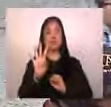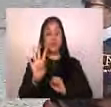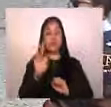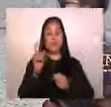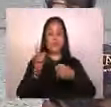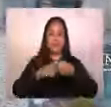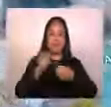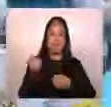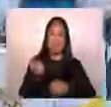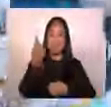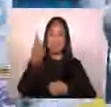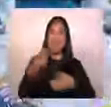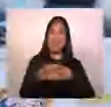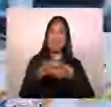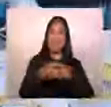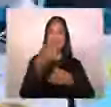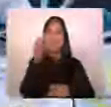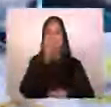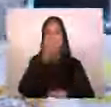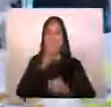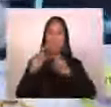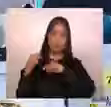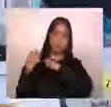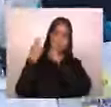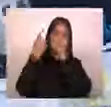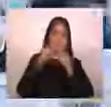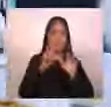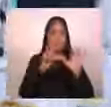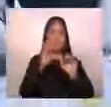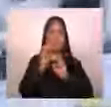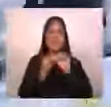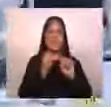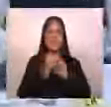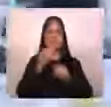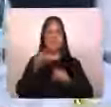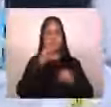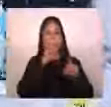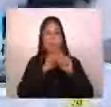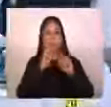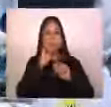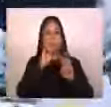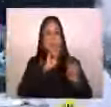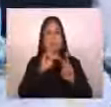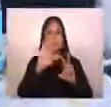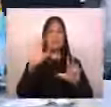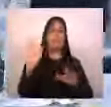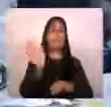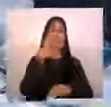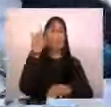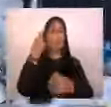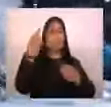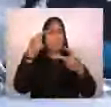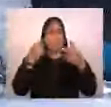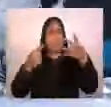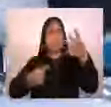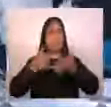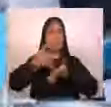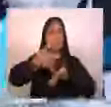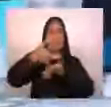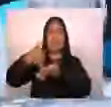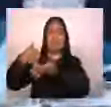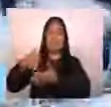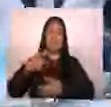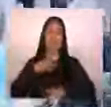1954. A lo largo de 70 años de trayectoria, es difícil mencionar la gran cantidad de